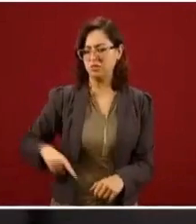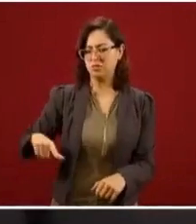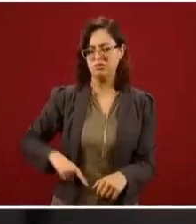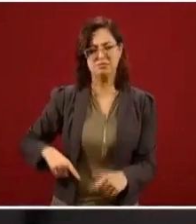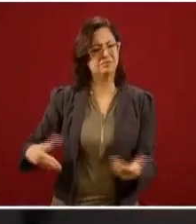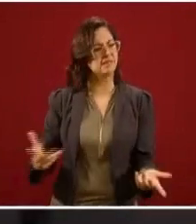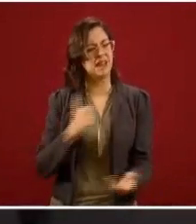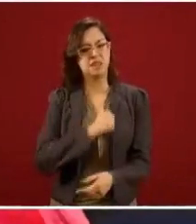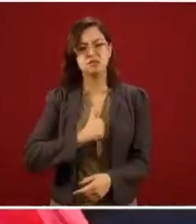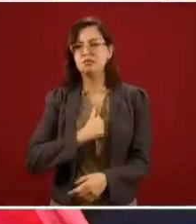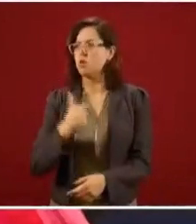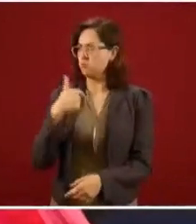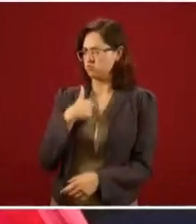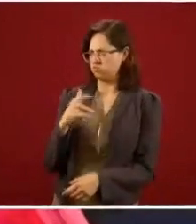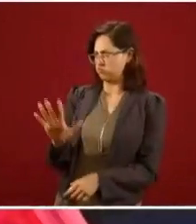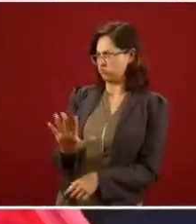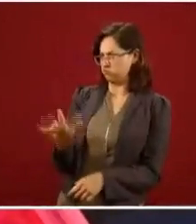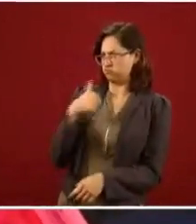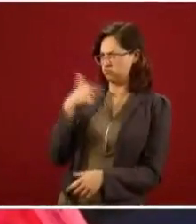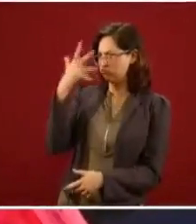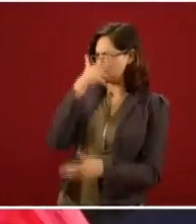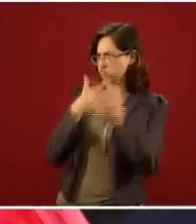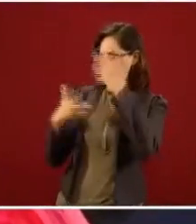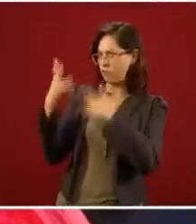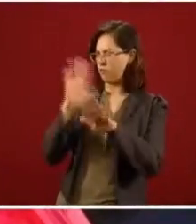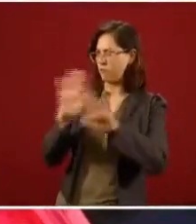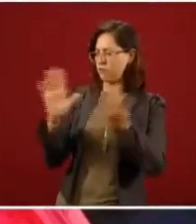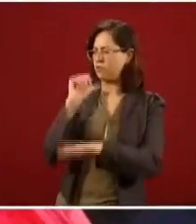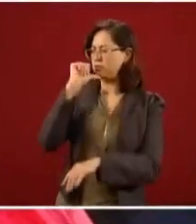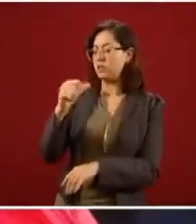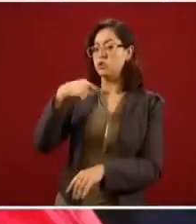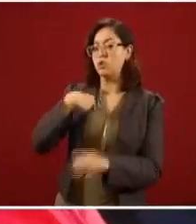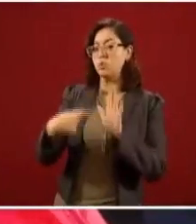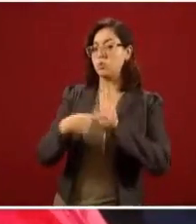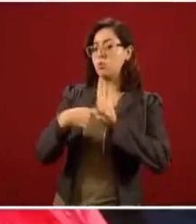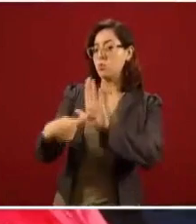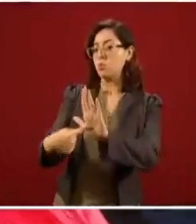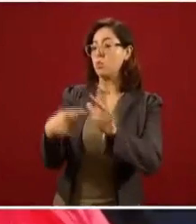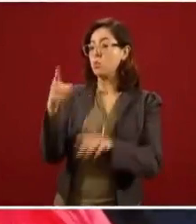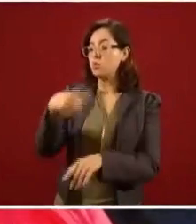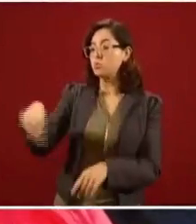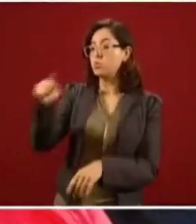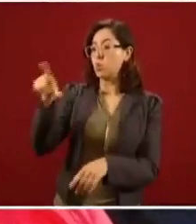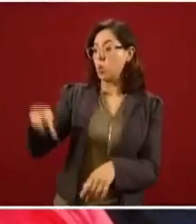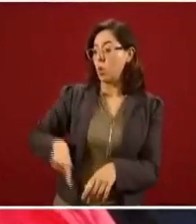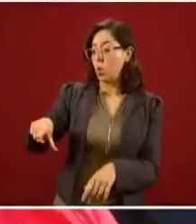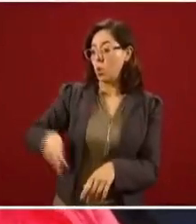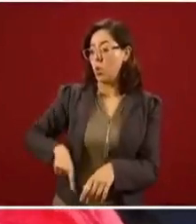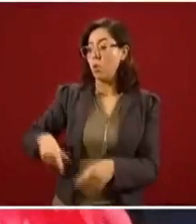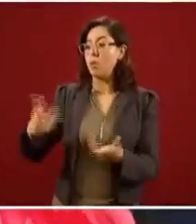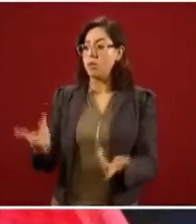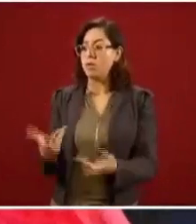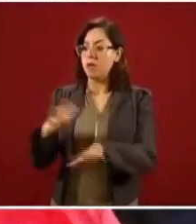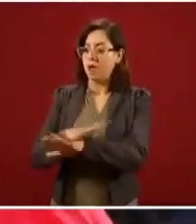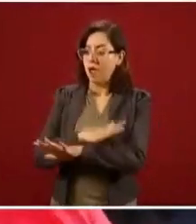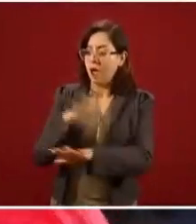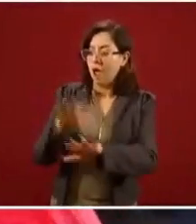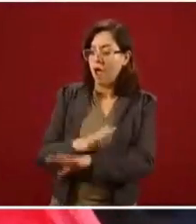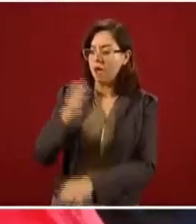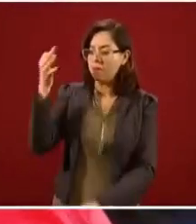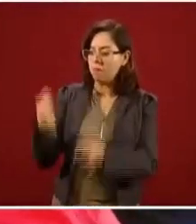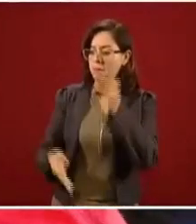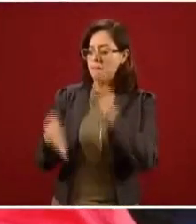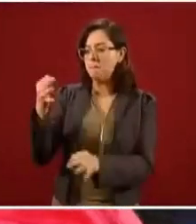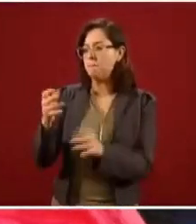confundo, simplemente estoy exhibiendo el hecho de que su gobierno trabaja con insumos para una reforma judicial. Nosotros,